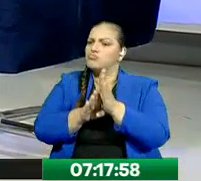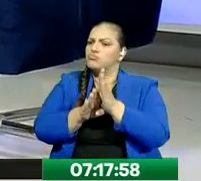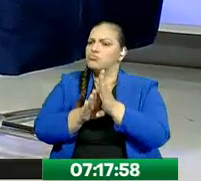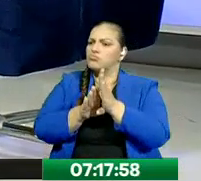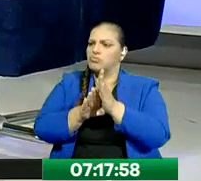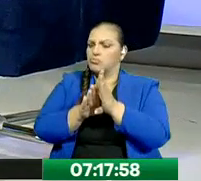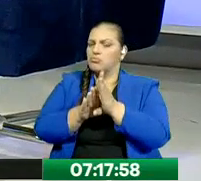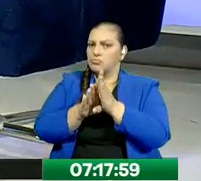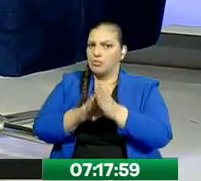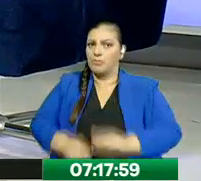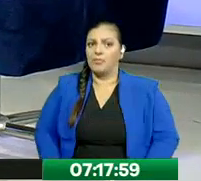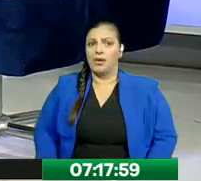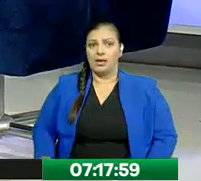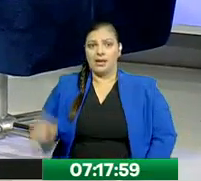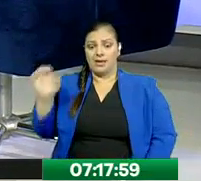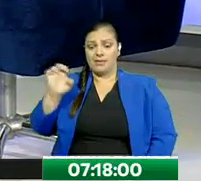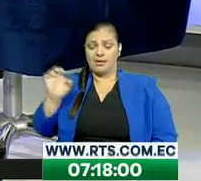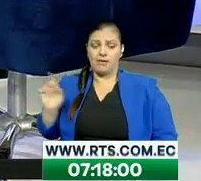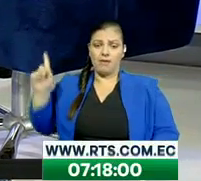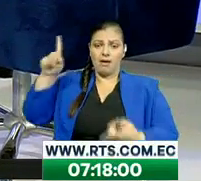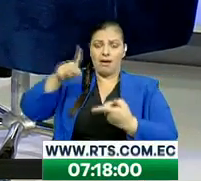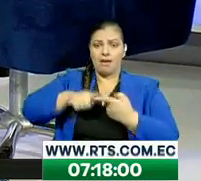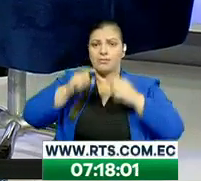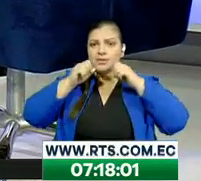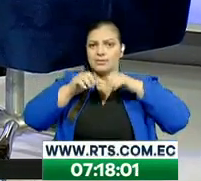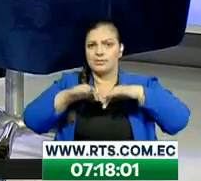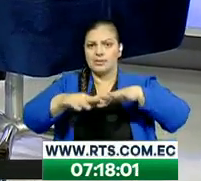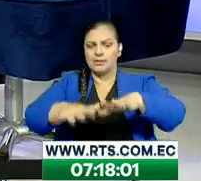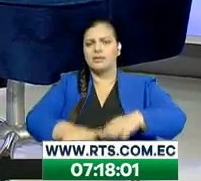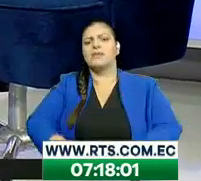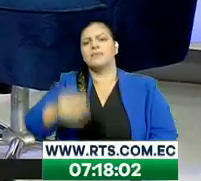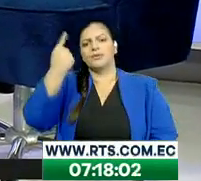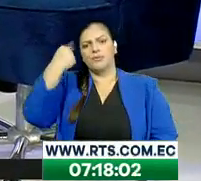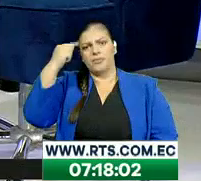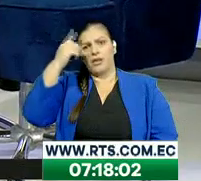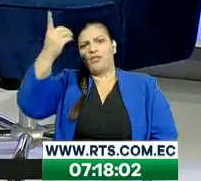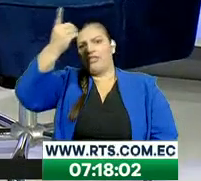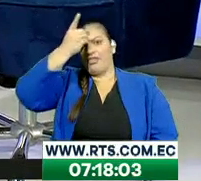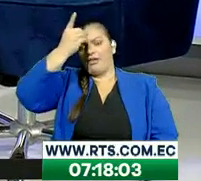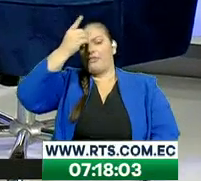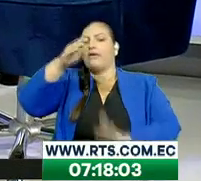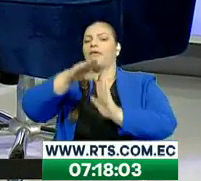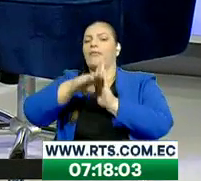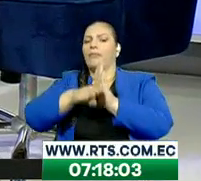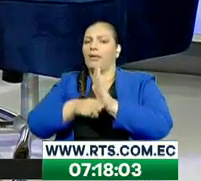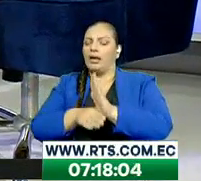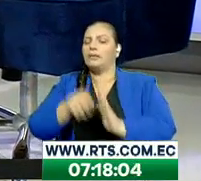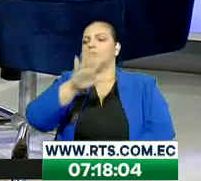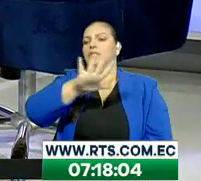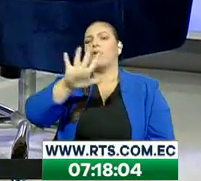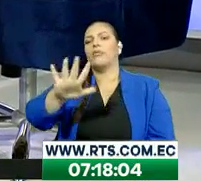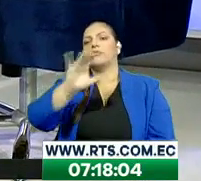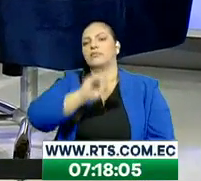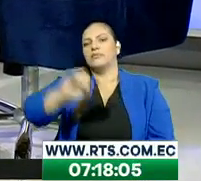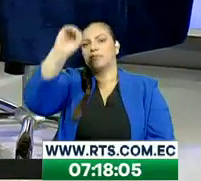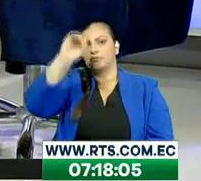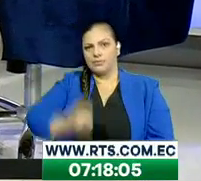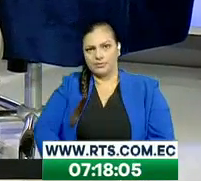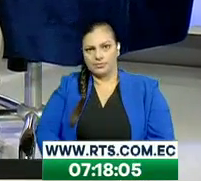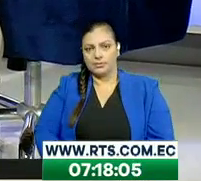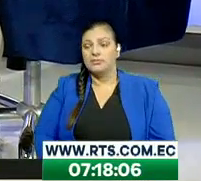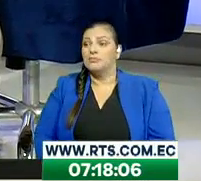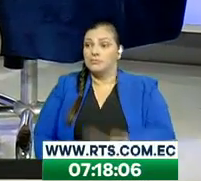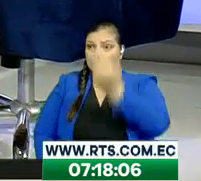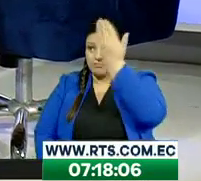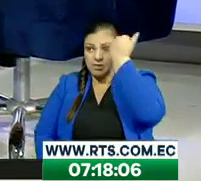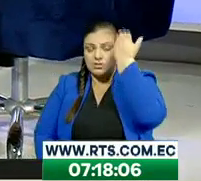enero a septiembre de este año se ha logrado bajar el déficit fiscal en aproximadamente 55%, es decir, que pasó de 2.900 millones